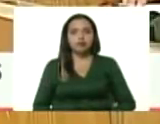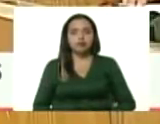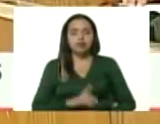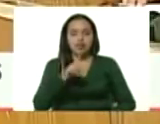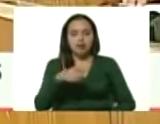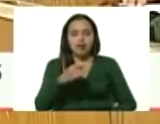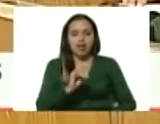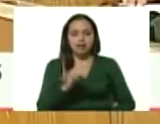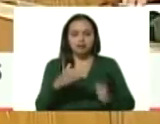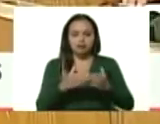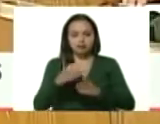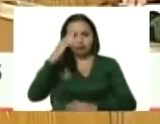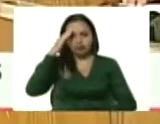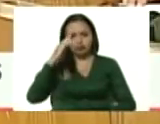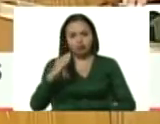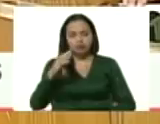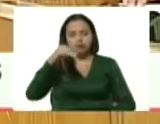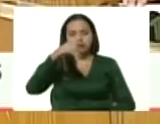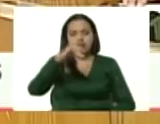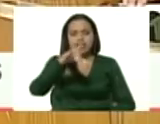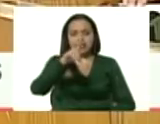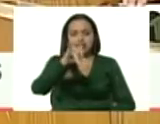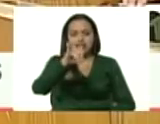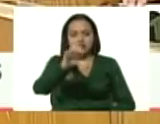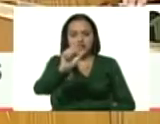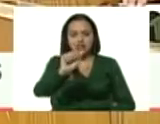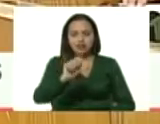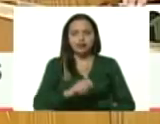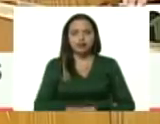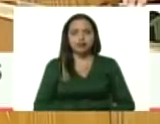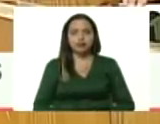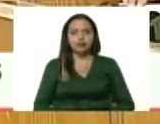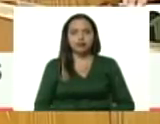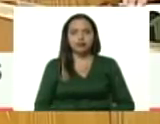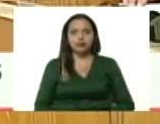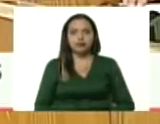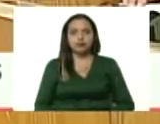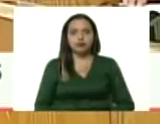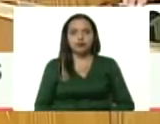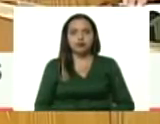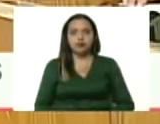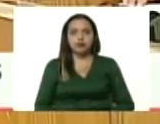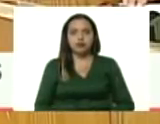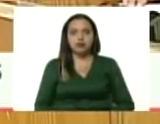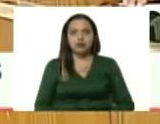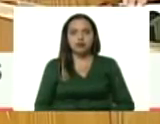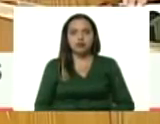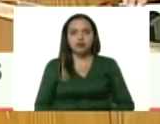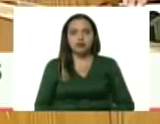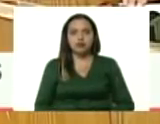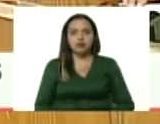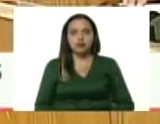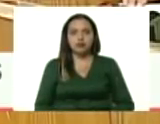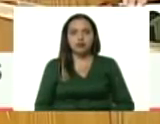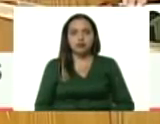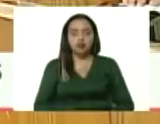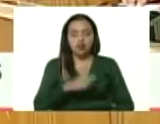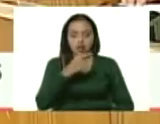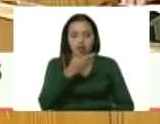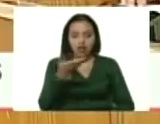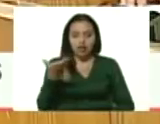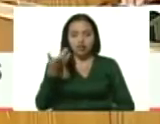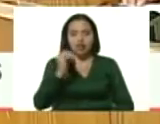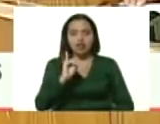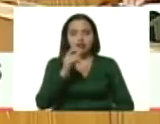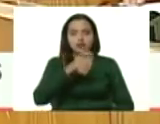Estado Mayor de la Milicia. El Estado Mayor del general Bernal Martínez. Aquí está